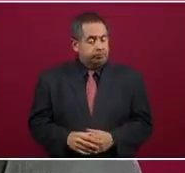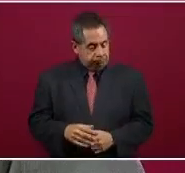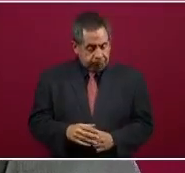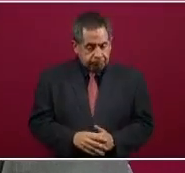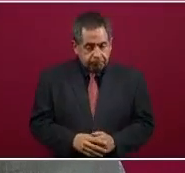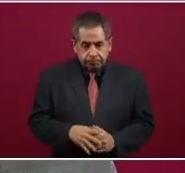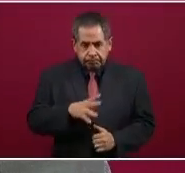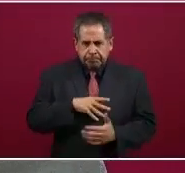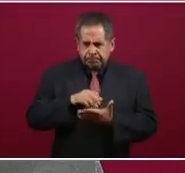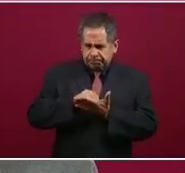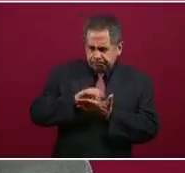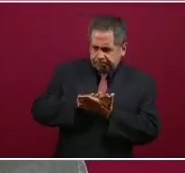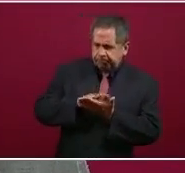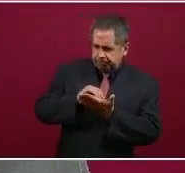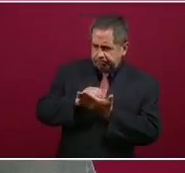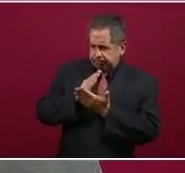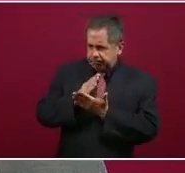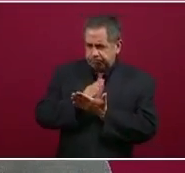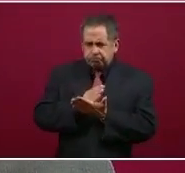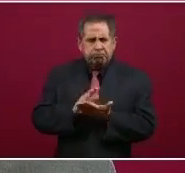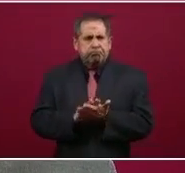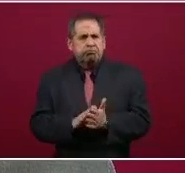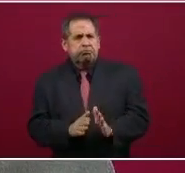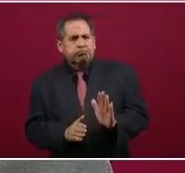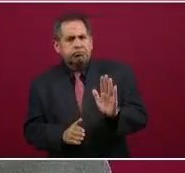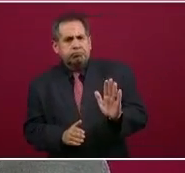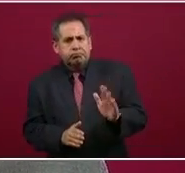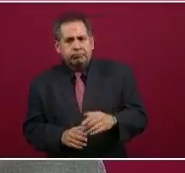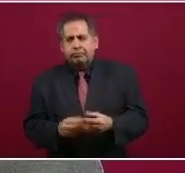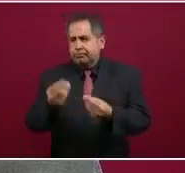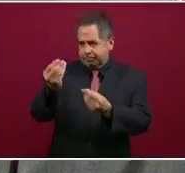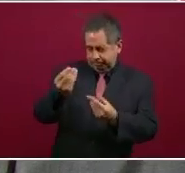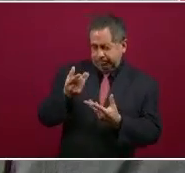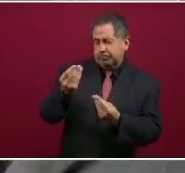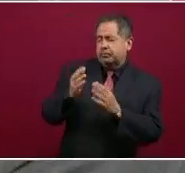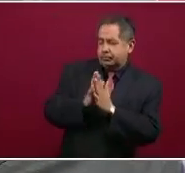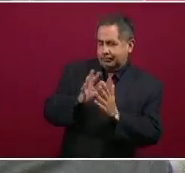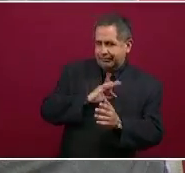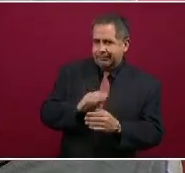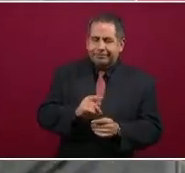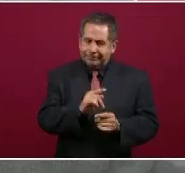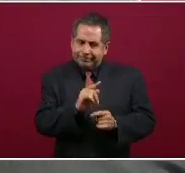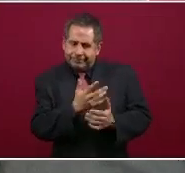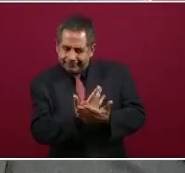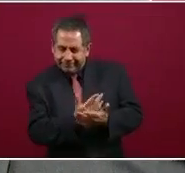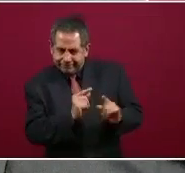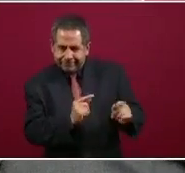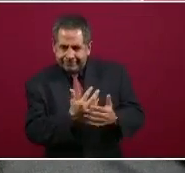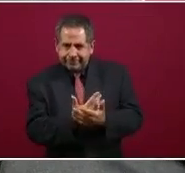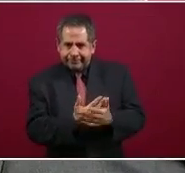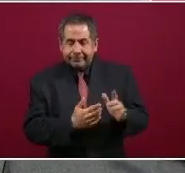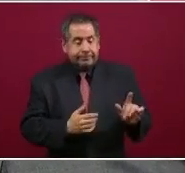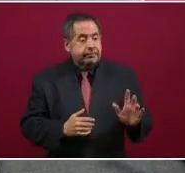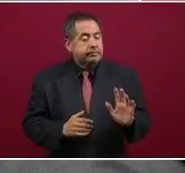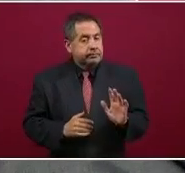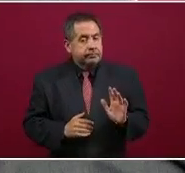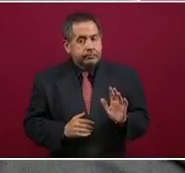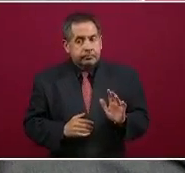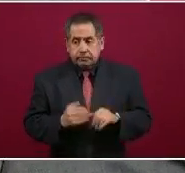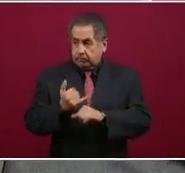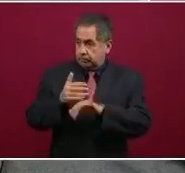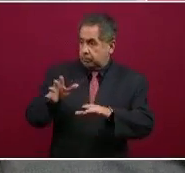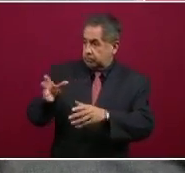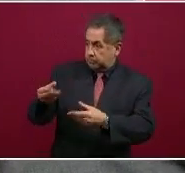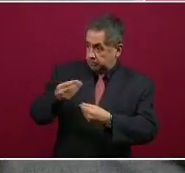Tenemos datos para demostrar. Compártanos algunos datos, señor presidente. Estoy esperando que se